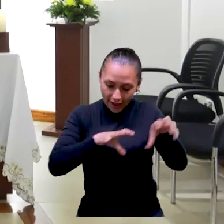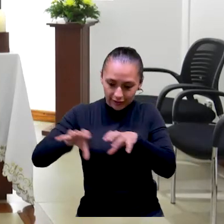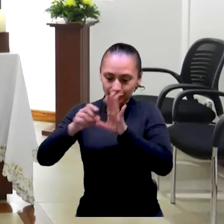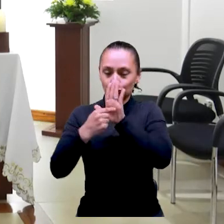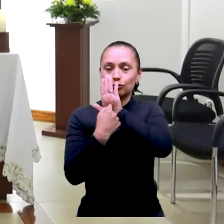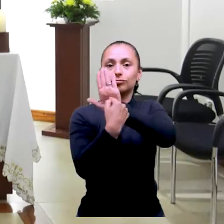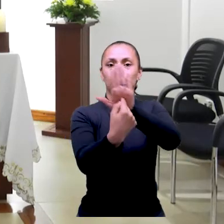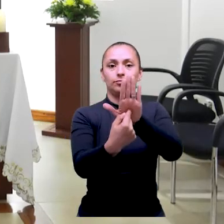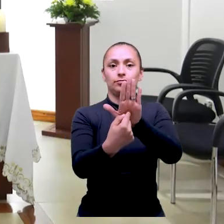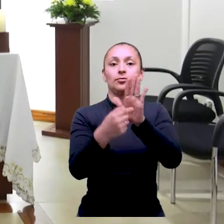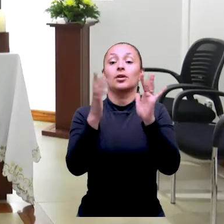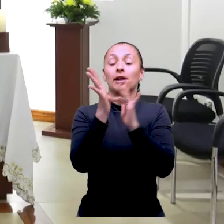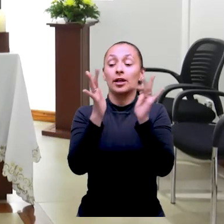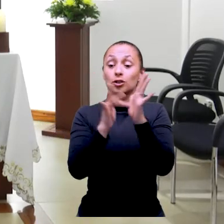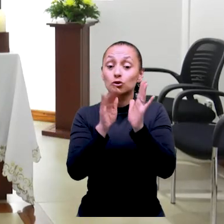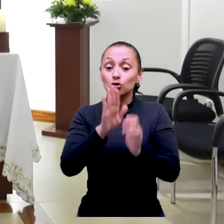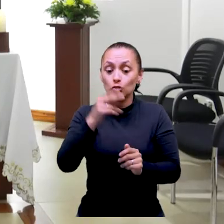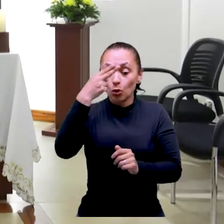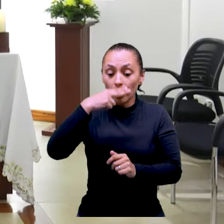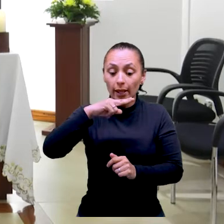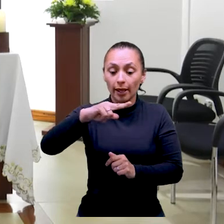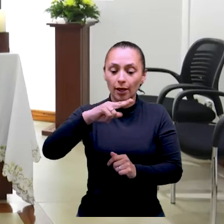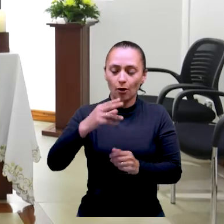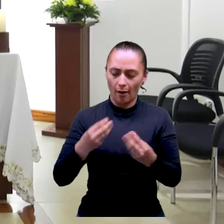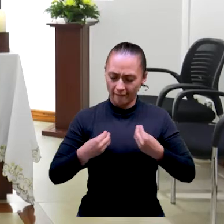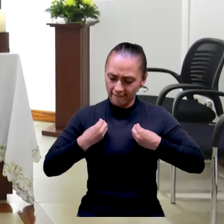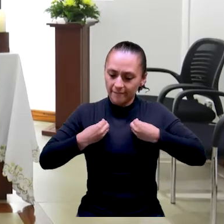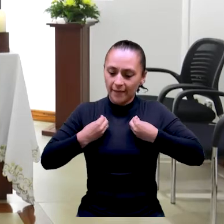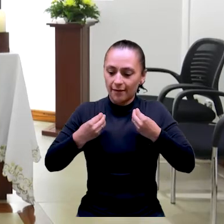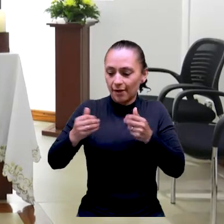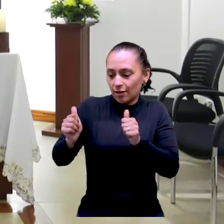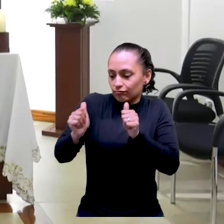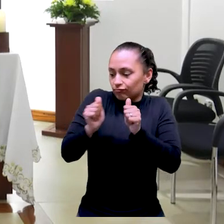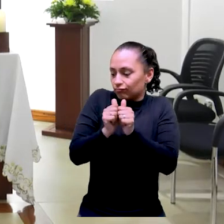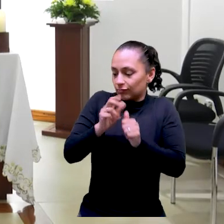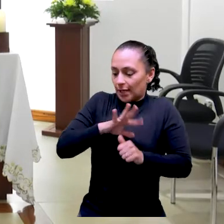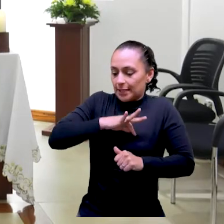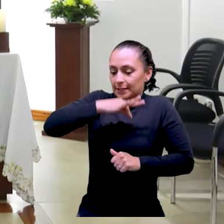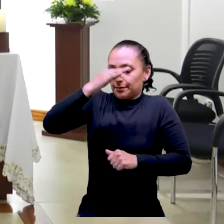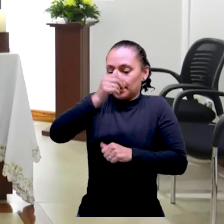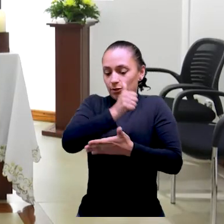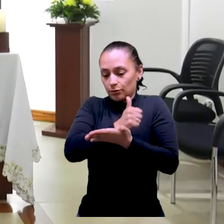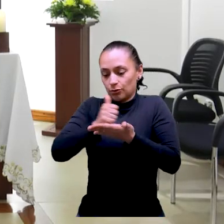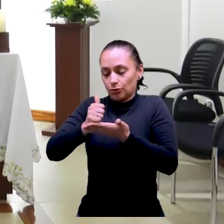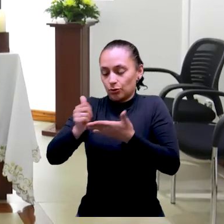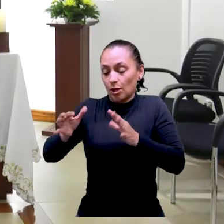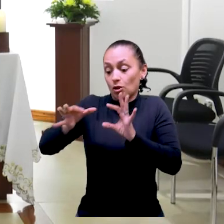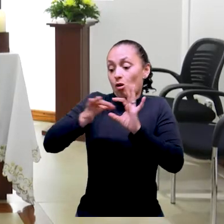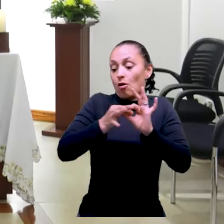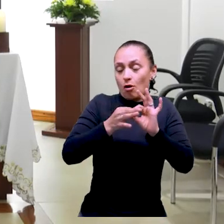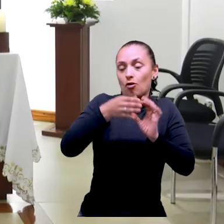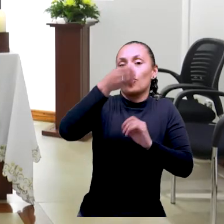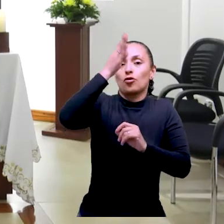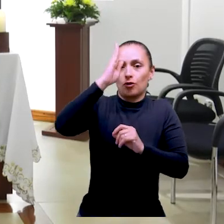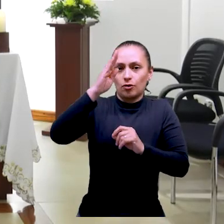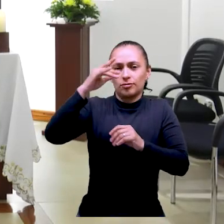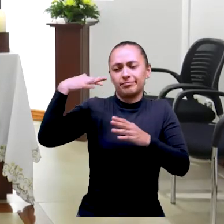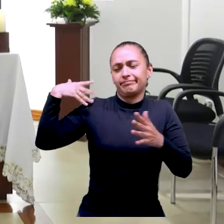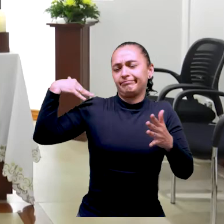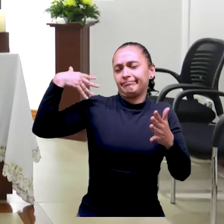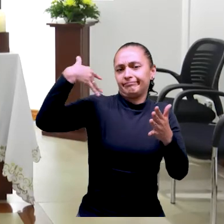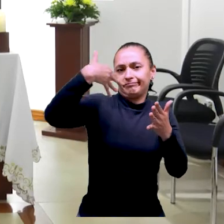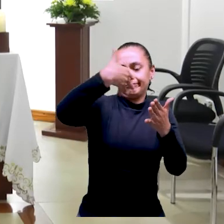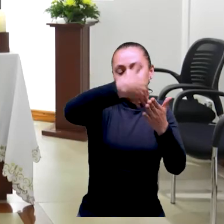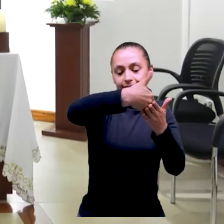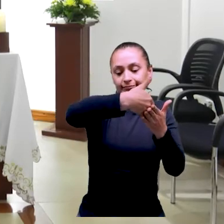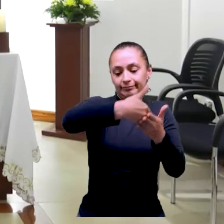por nuestro señor jesucristo tu hijo que contigo vive y reine en la unidad del espíritu santo y en dios por los siglos